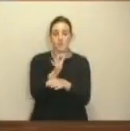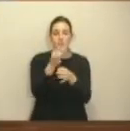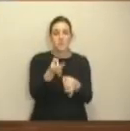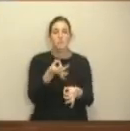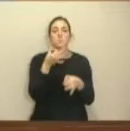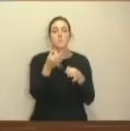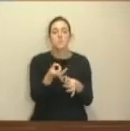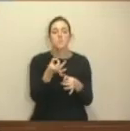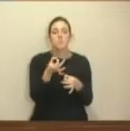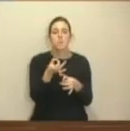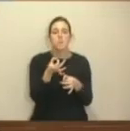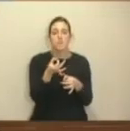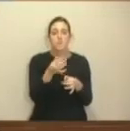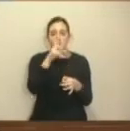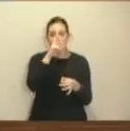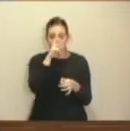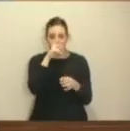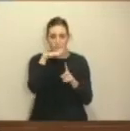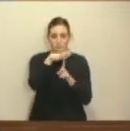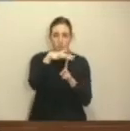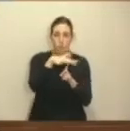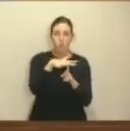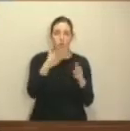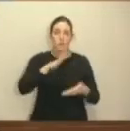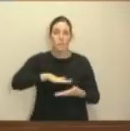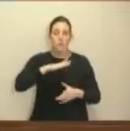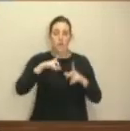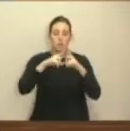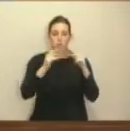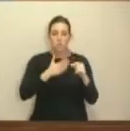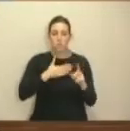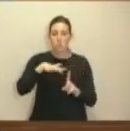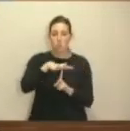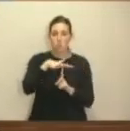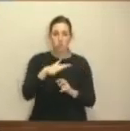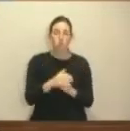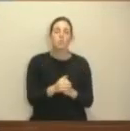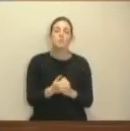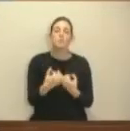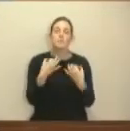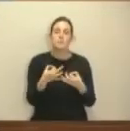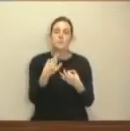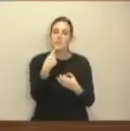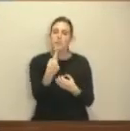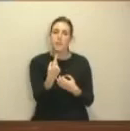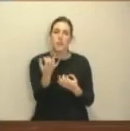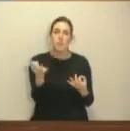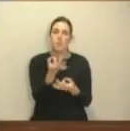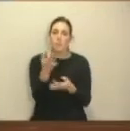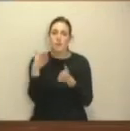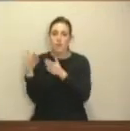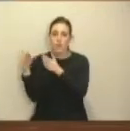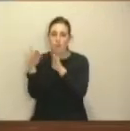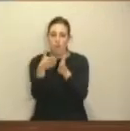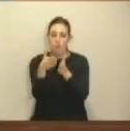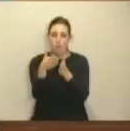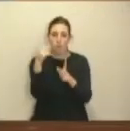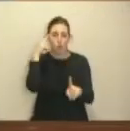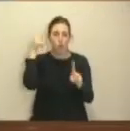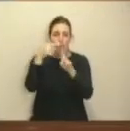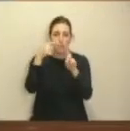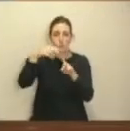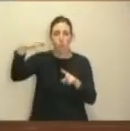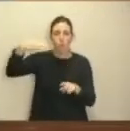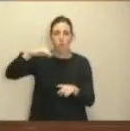teniendo en cuenta el entorno, la capacidad de Asturias y nuestro entorno. Y siempre le he dicho, tenemos que caminar hacia situarnos en una media del conjunto